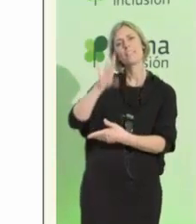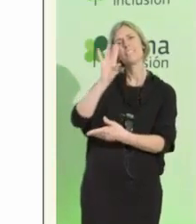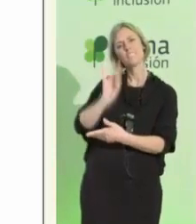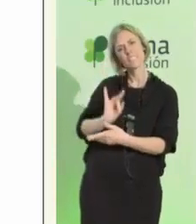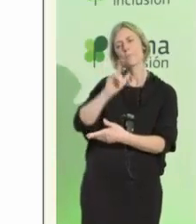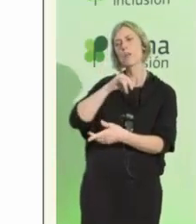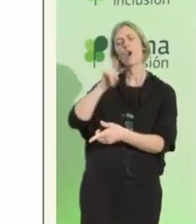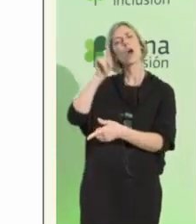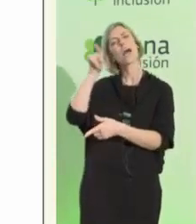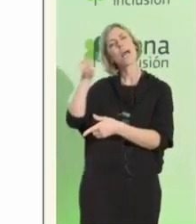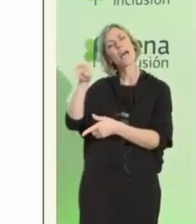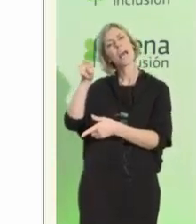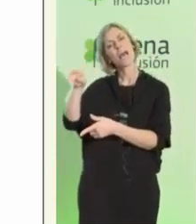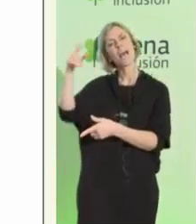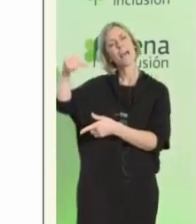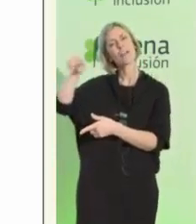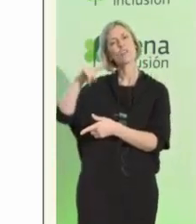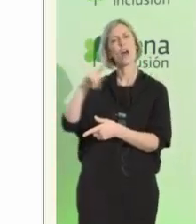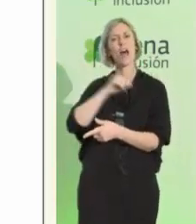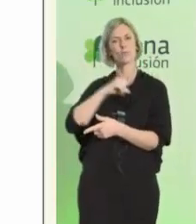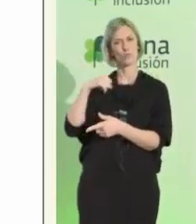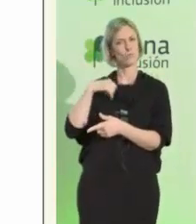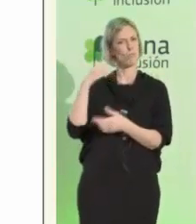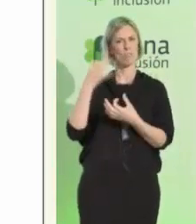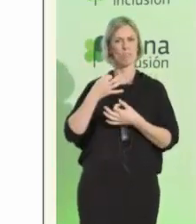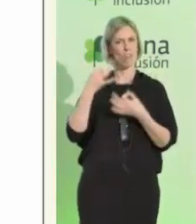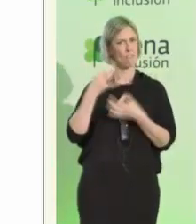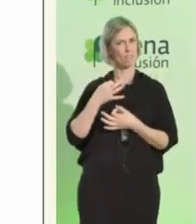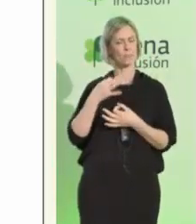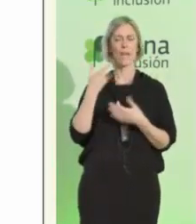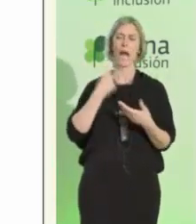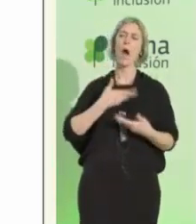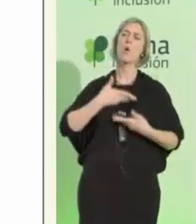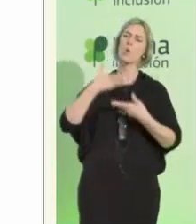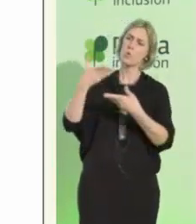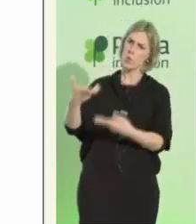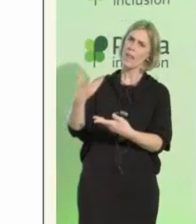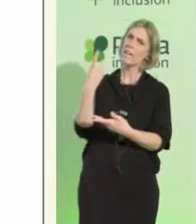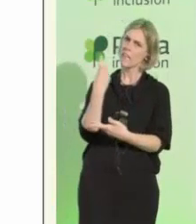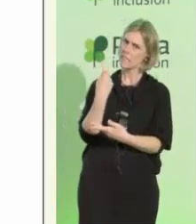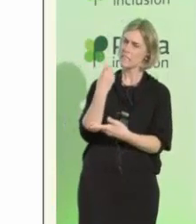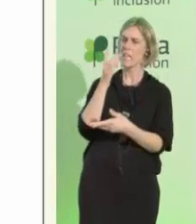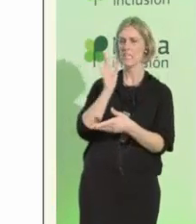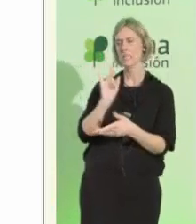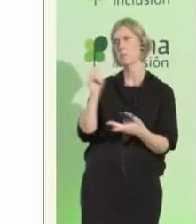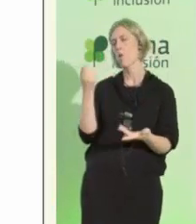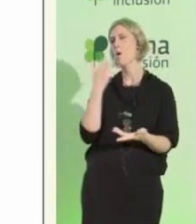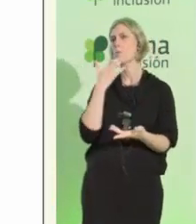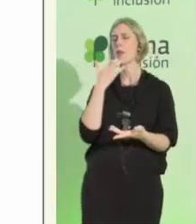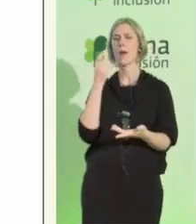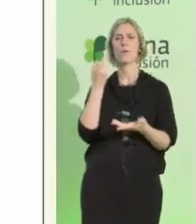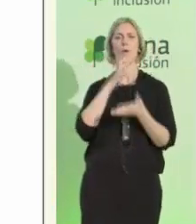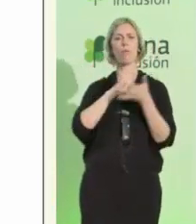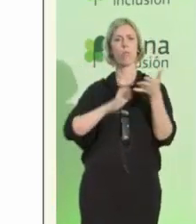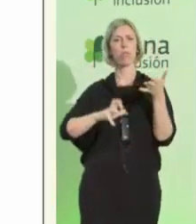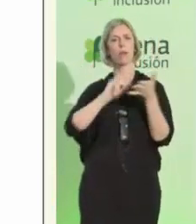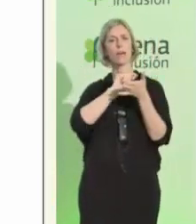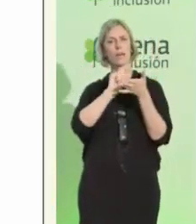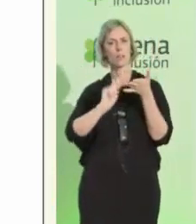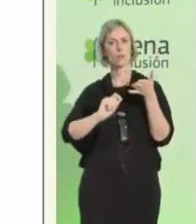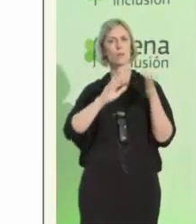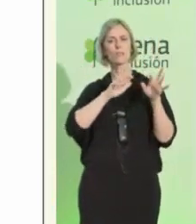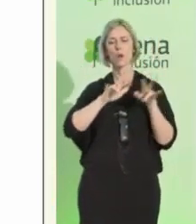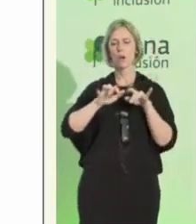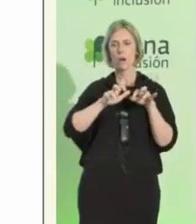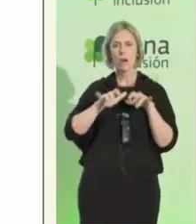La ayuda debe estar ahí cuando sea realmente necesaria, por ejemplo, para elaborar un documento escrito, para